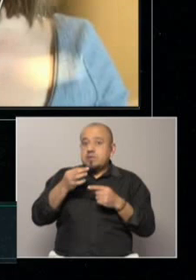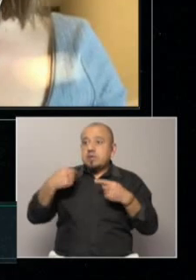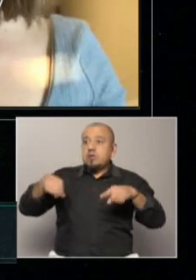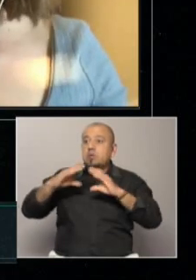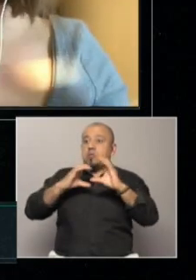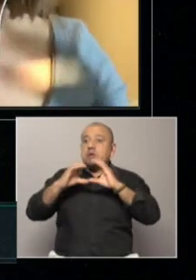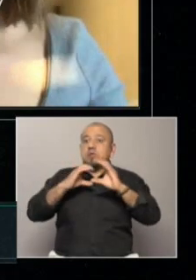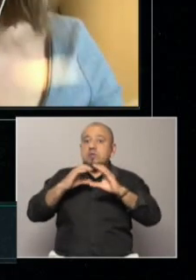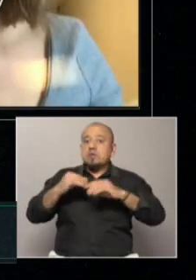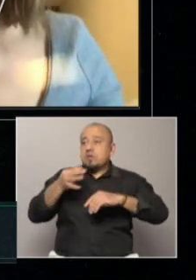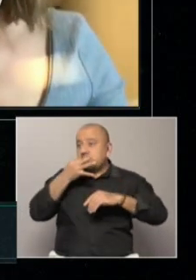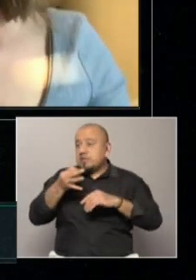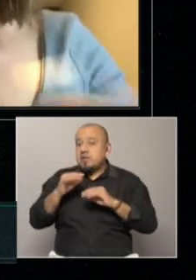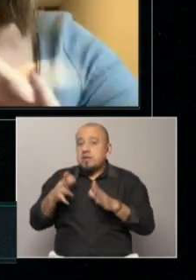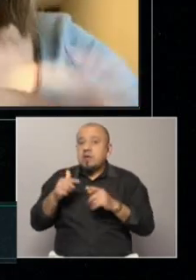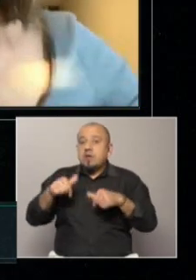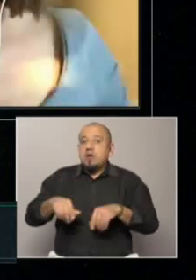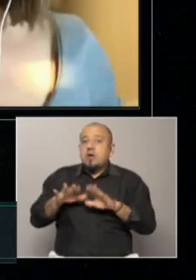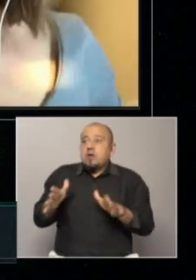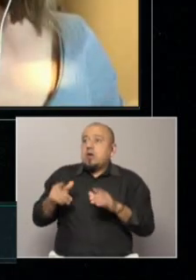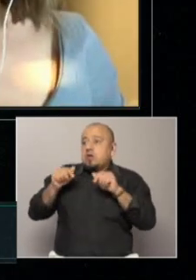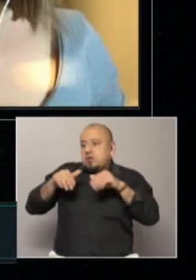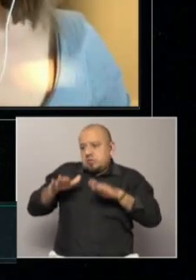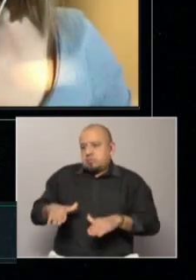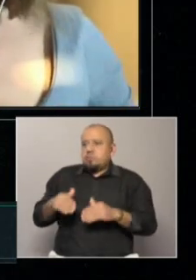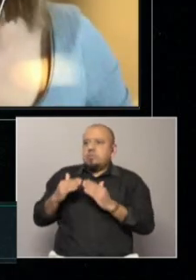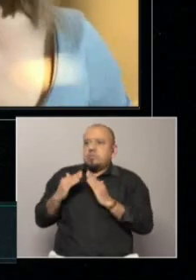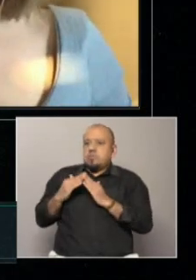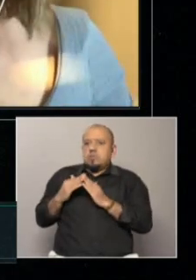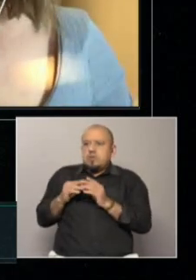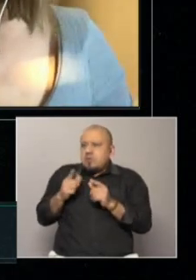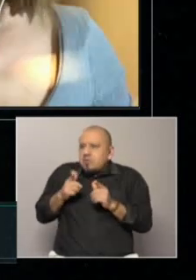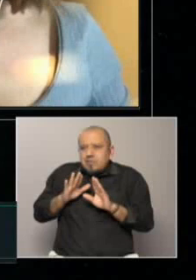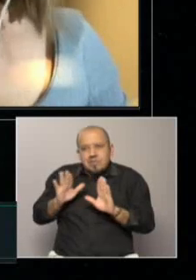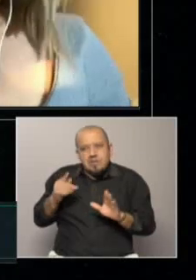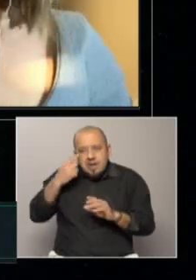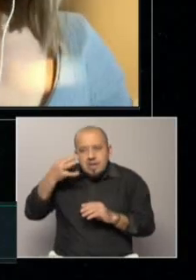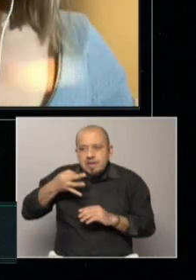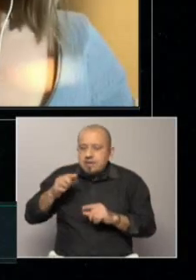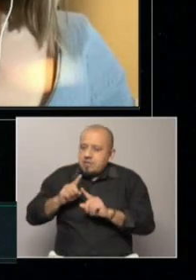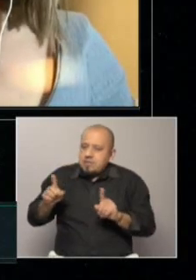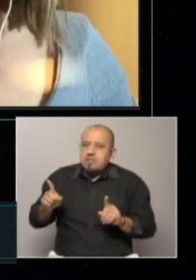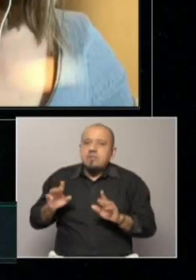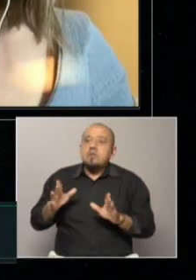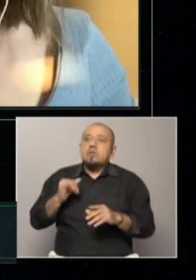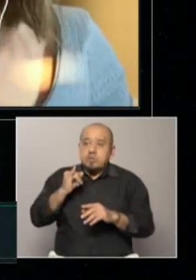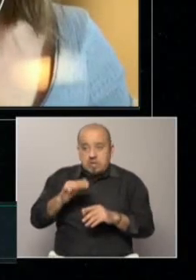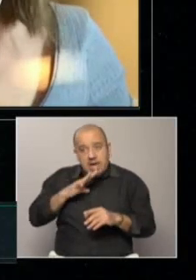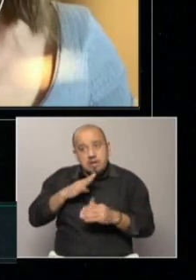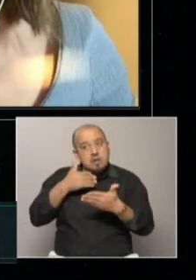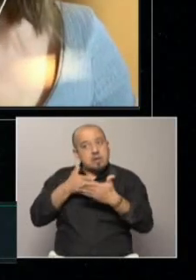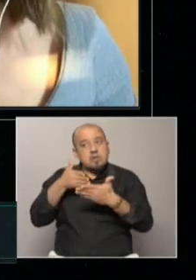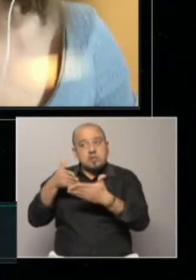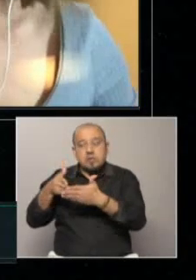medios de comunicación que quieren instalar que acá es una cuarentena eterna. Y la realidad es que no es así. Uh-huh. Es verdad que hay restricciones, porque